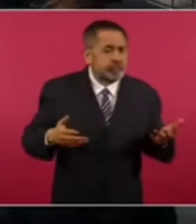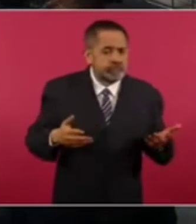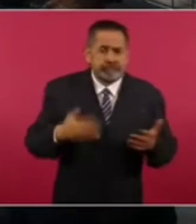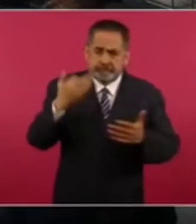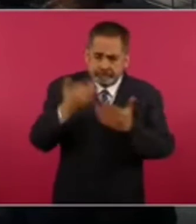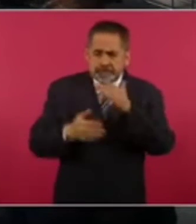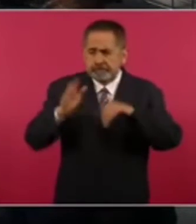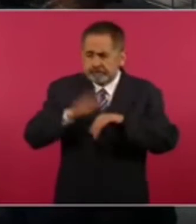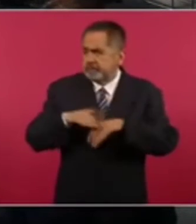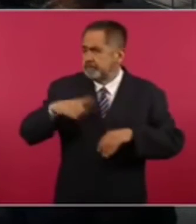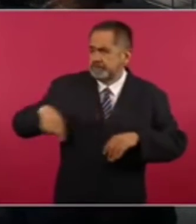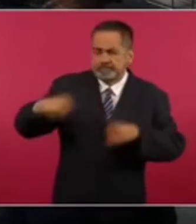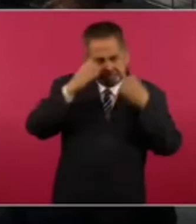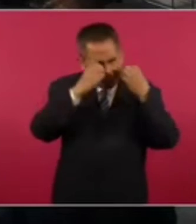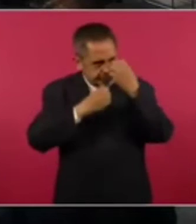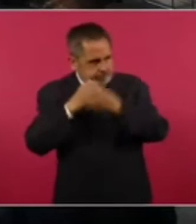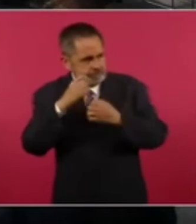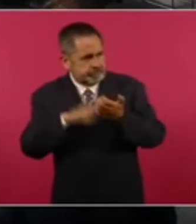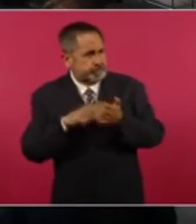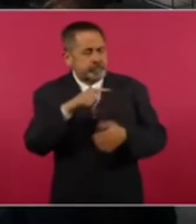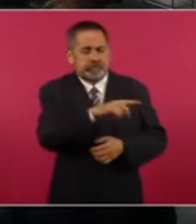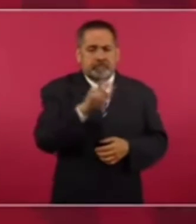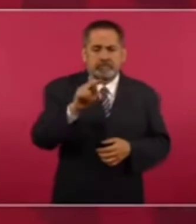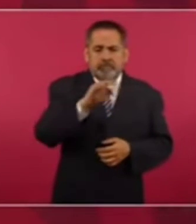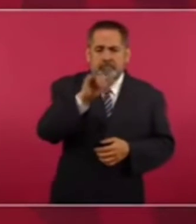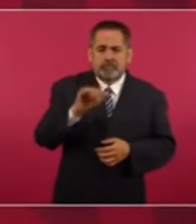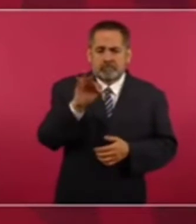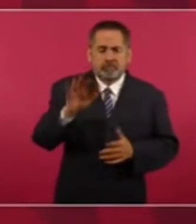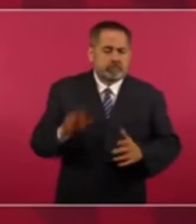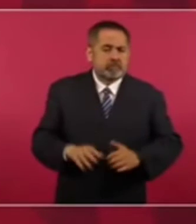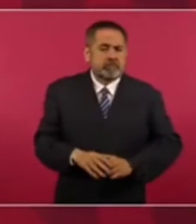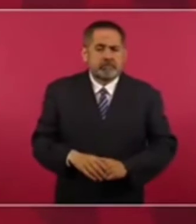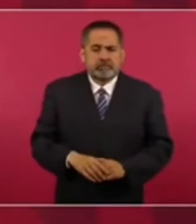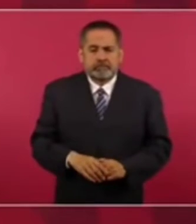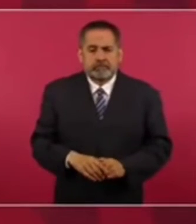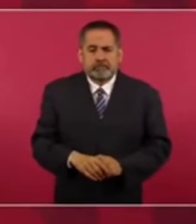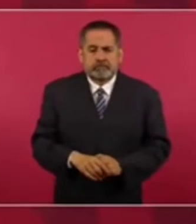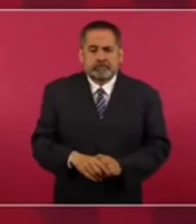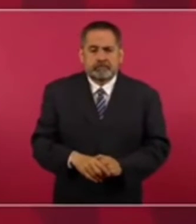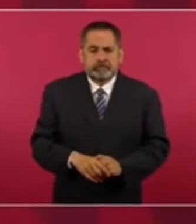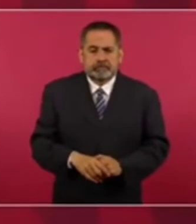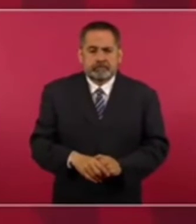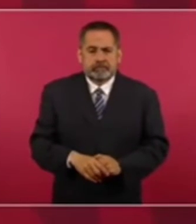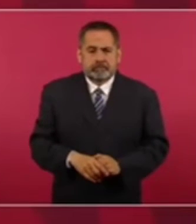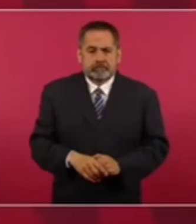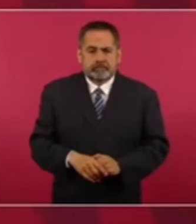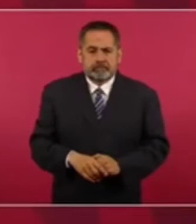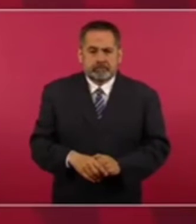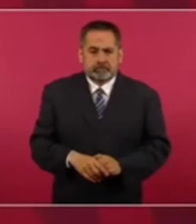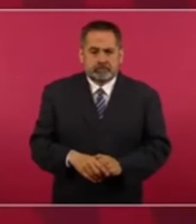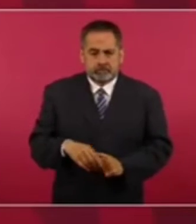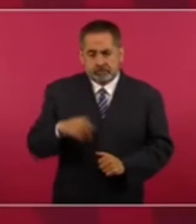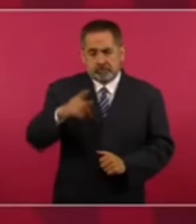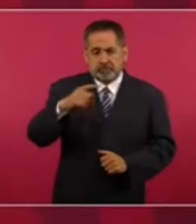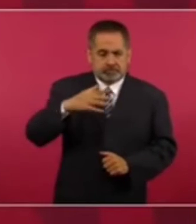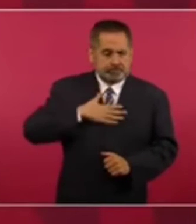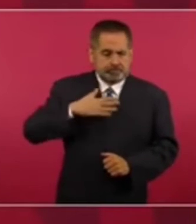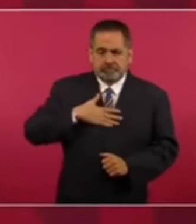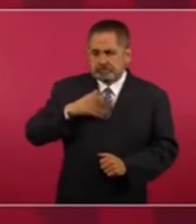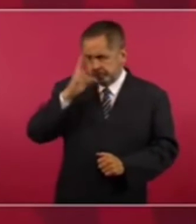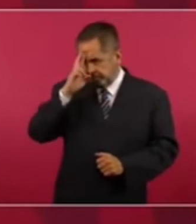haya escrutinio sobre el Poder Judicial. Fíjense que con todo lo respetuoso que somos de los otros